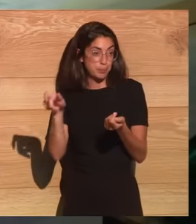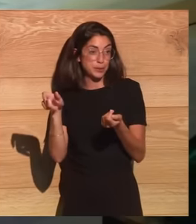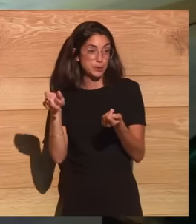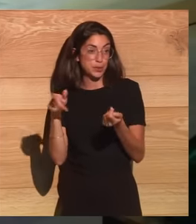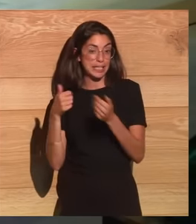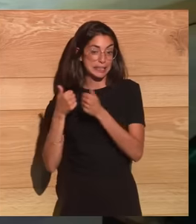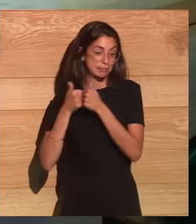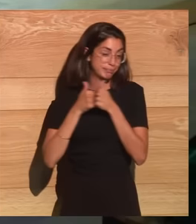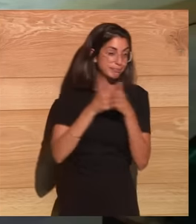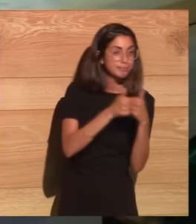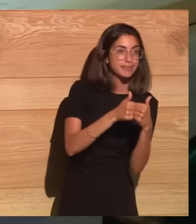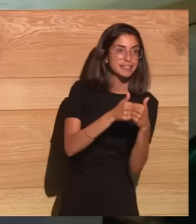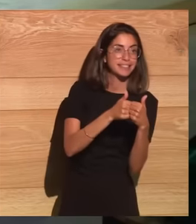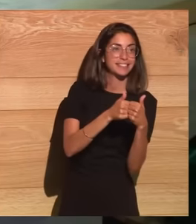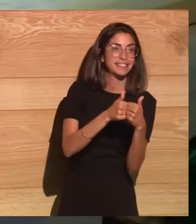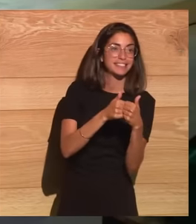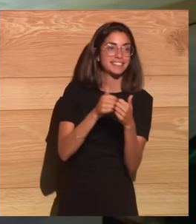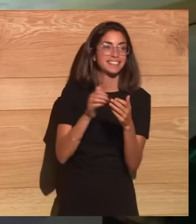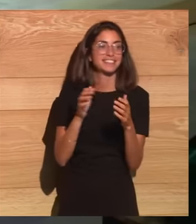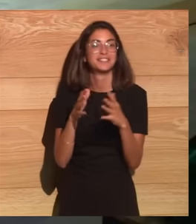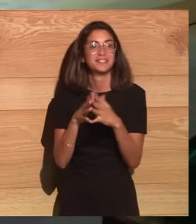la gente que me sigue...